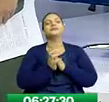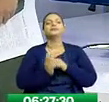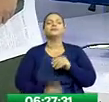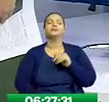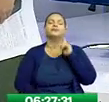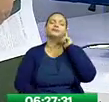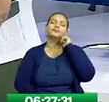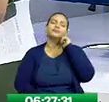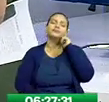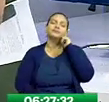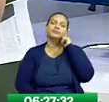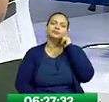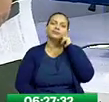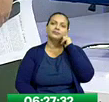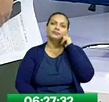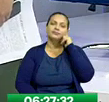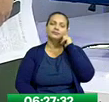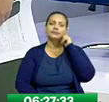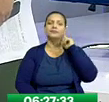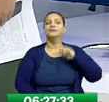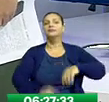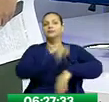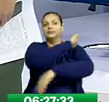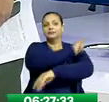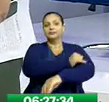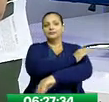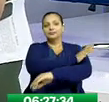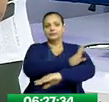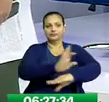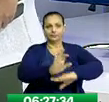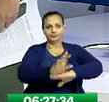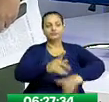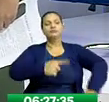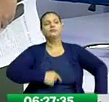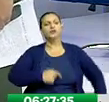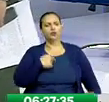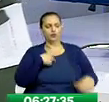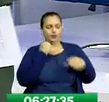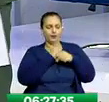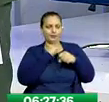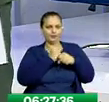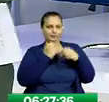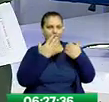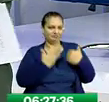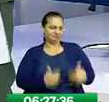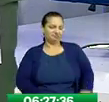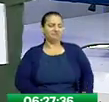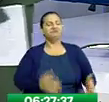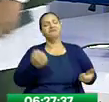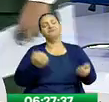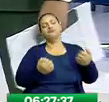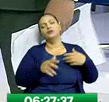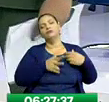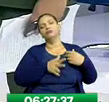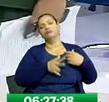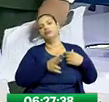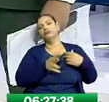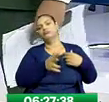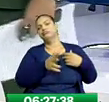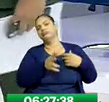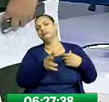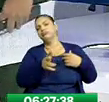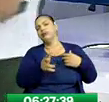¿Avenida del Norte? Sí, sí, de la radio, de la Juan Tanga Marengo. De ahí cogí para irme para, por la Narcisa de Jesús. Ah, ya, la avenida,